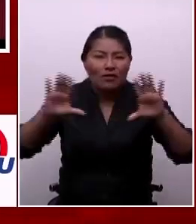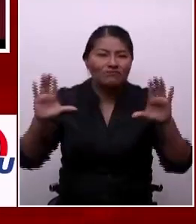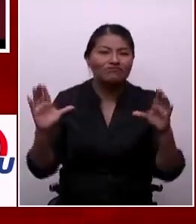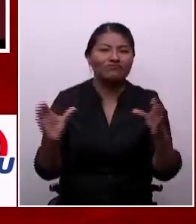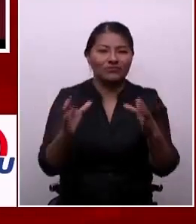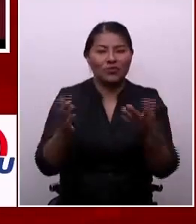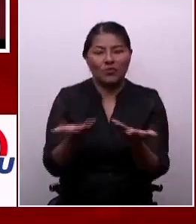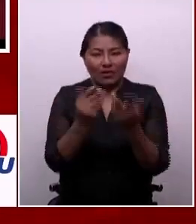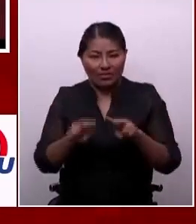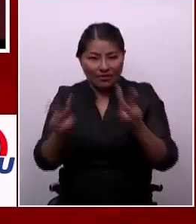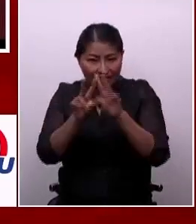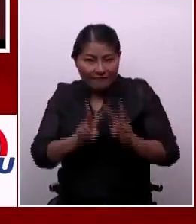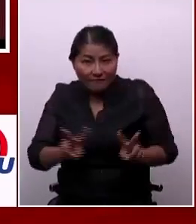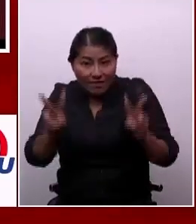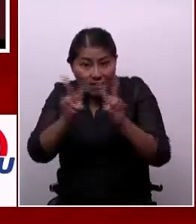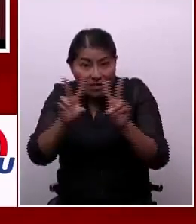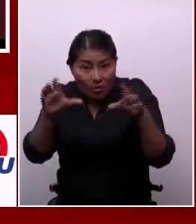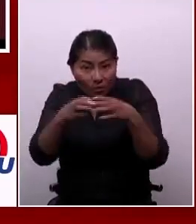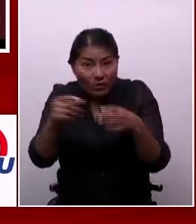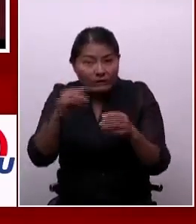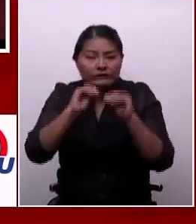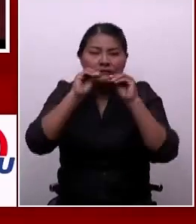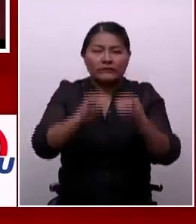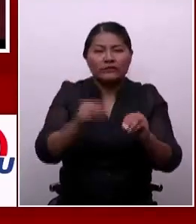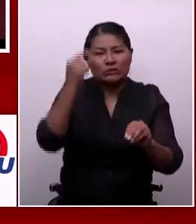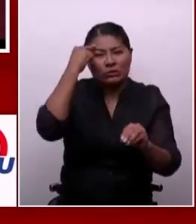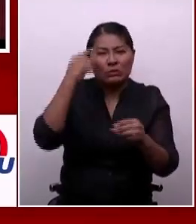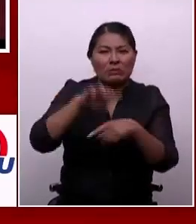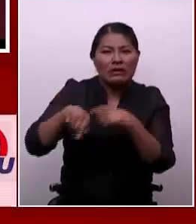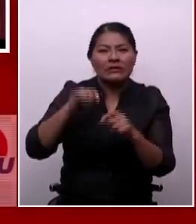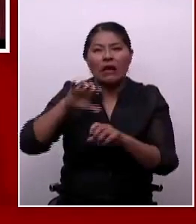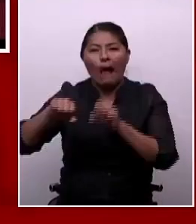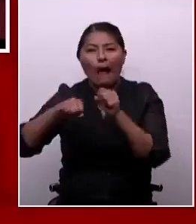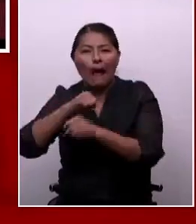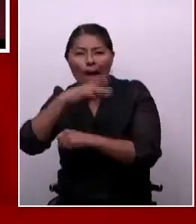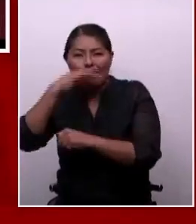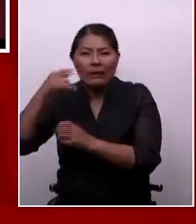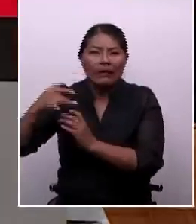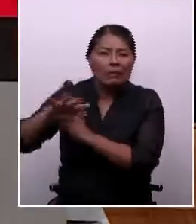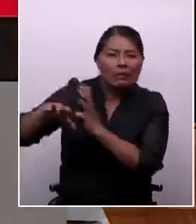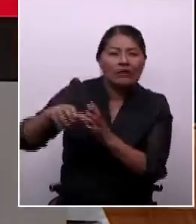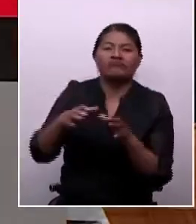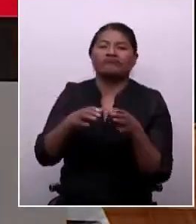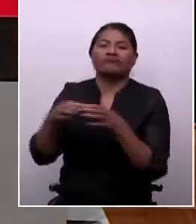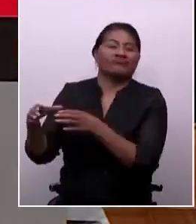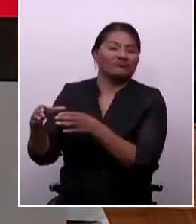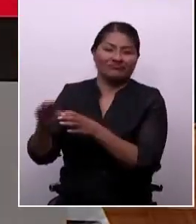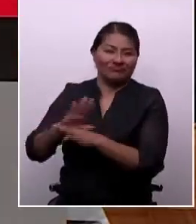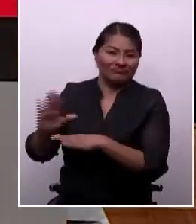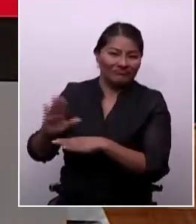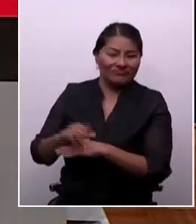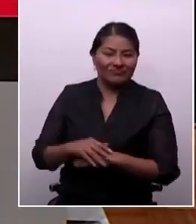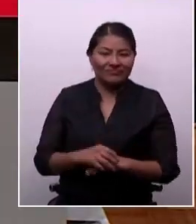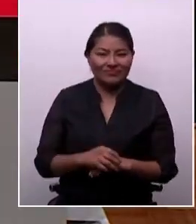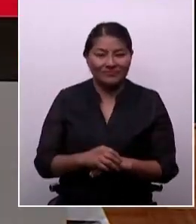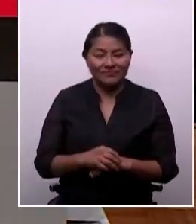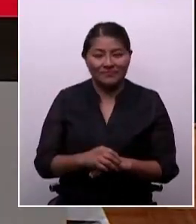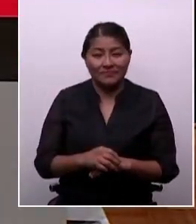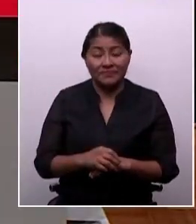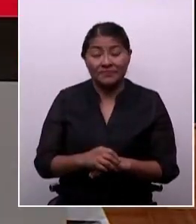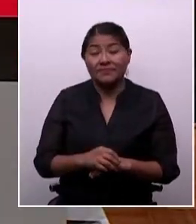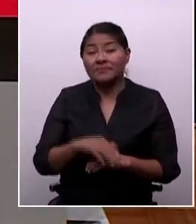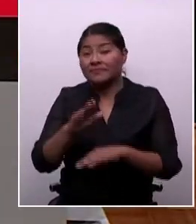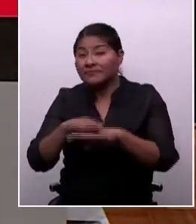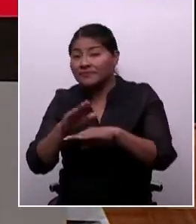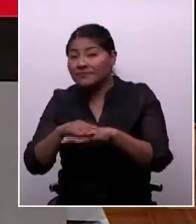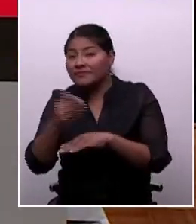inculquen valores y no caigan en Las garras de las pandillas o en las drogas Eh señora León y rápidamente sobre la prioridad que debe